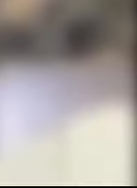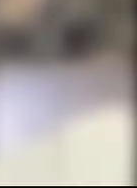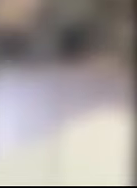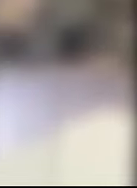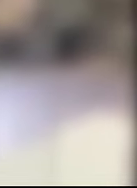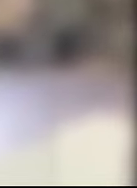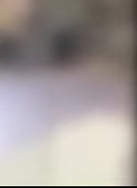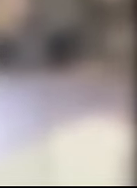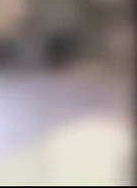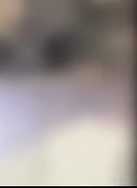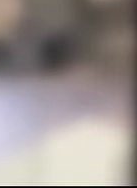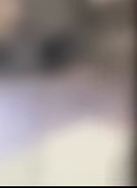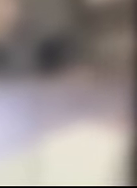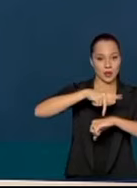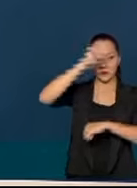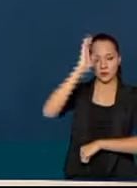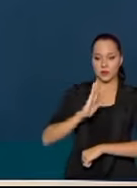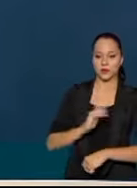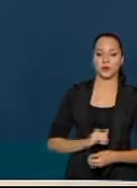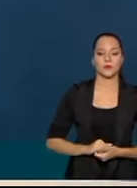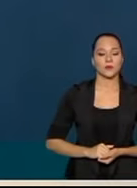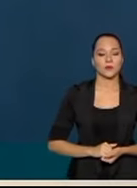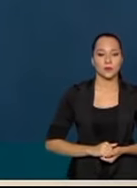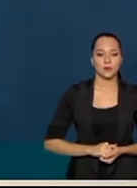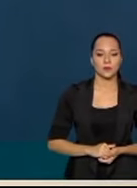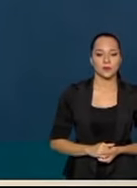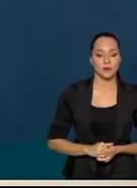seguridad y eficacia del inmunizante.